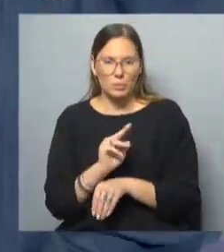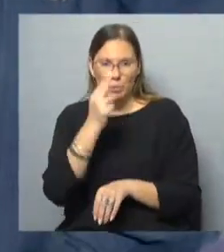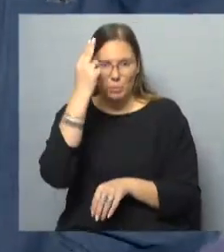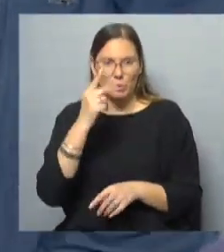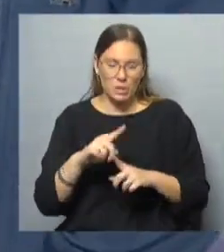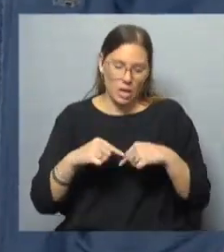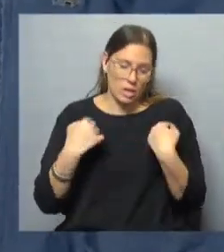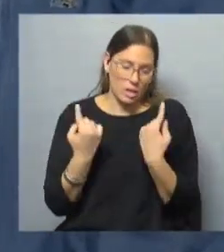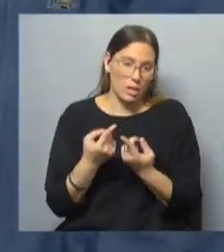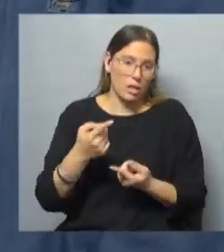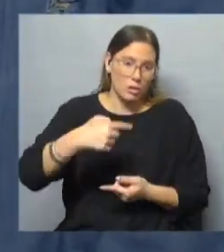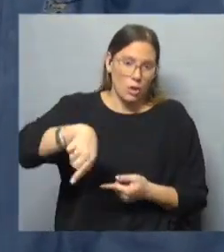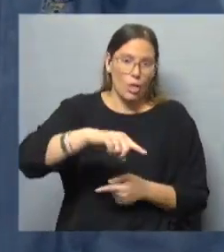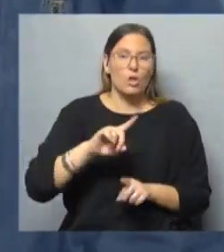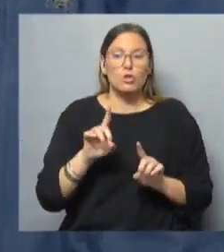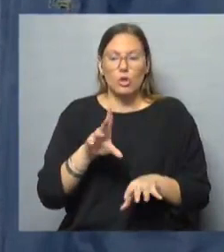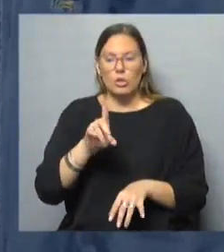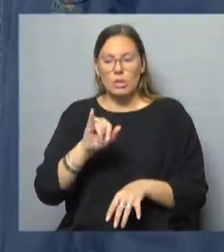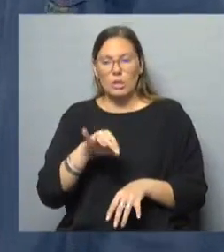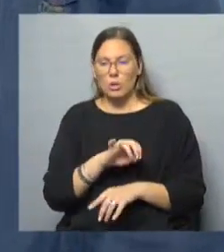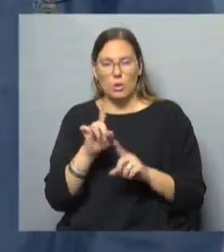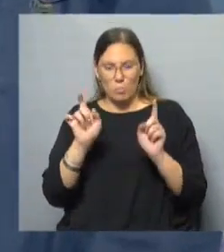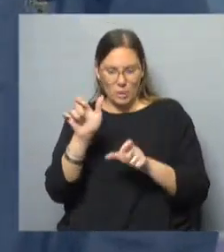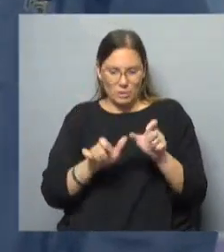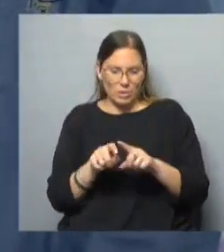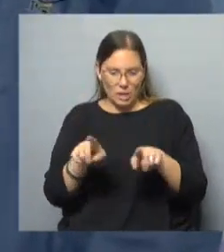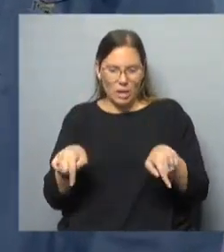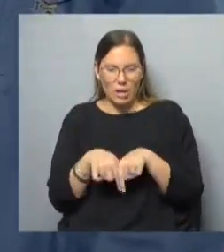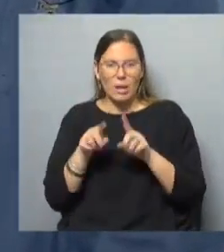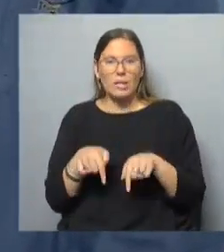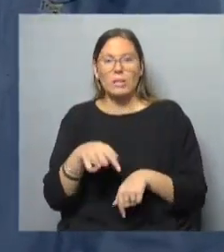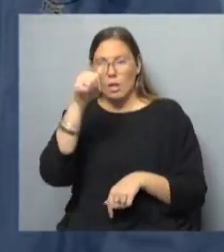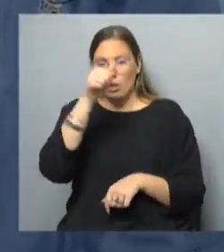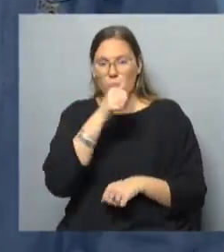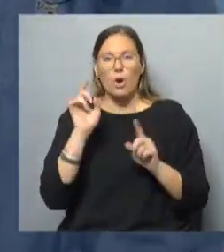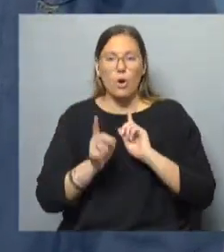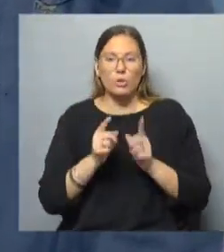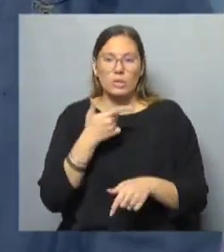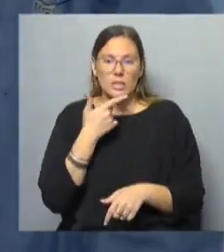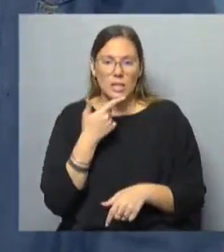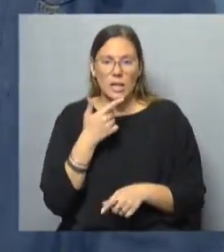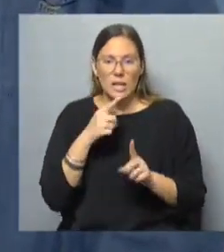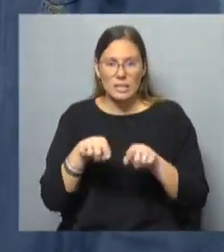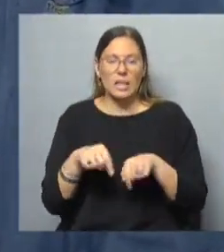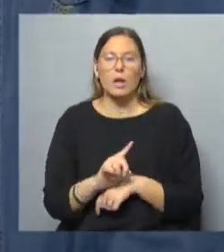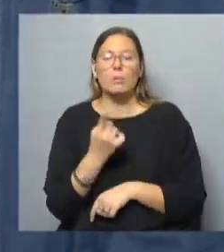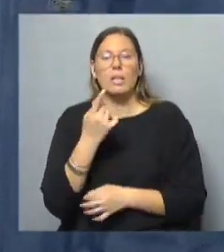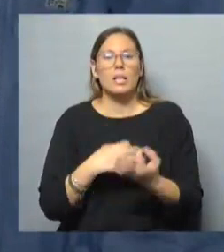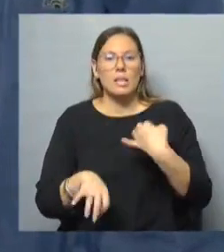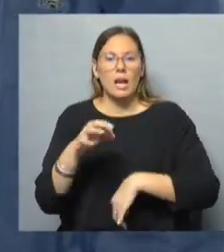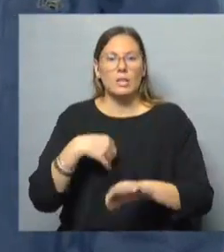de todos ellos, no solamente por Dino, sino por todos los que van a estar arriba de ese escenario, este domingo 11 de septiembre en la sala principal del Teatro